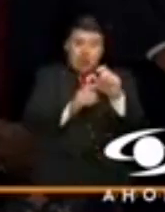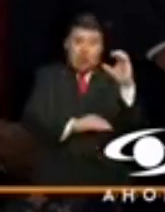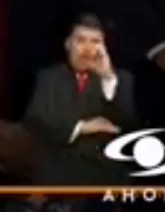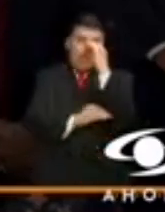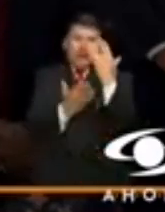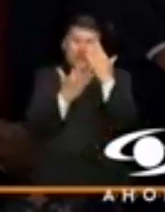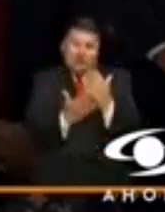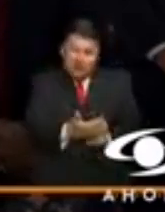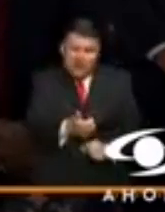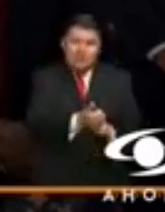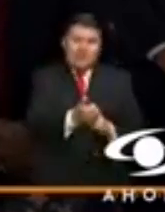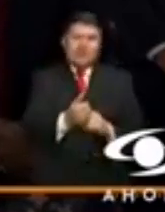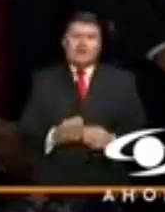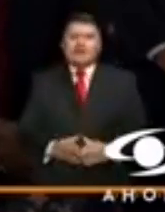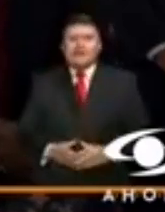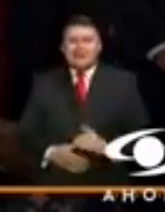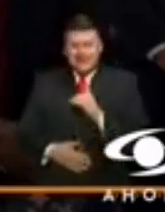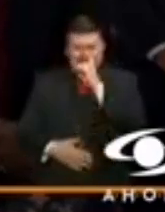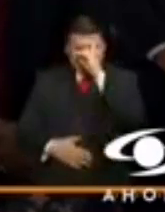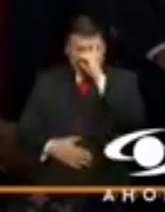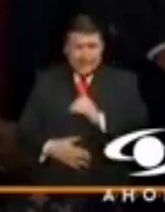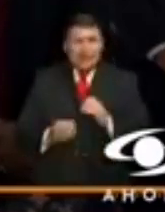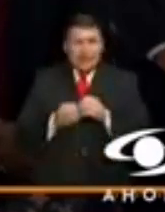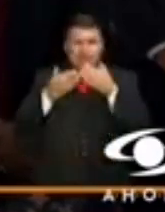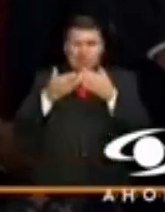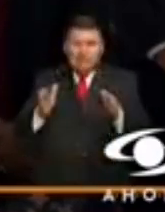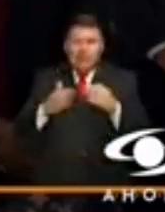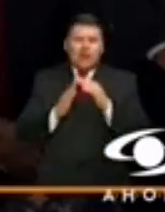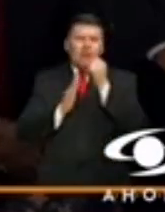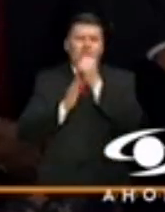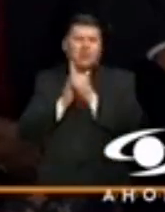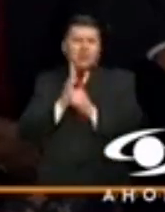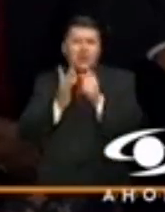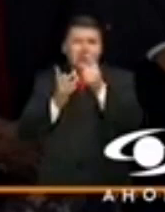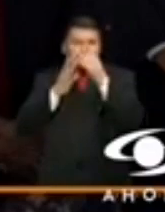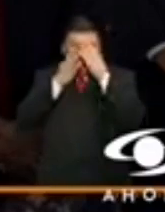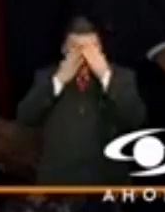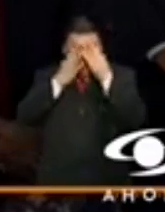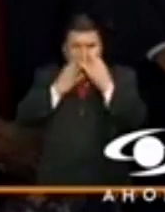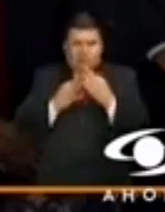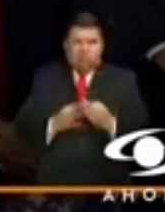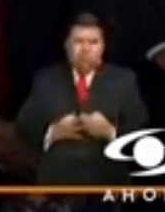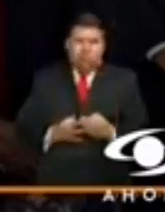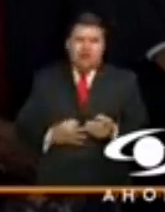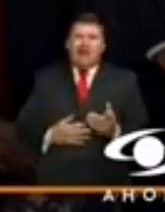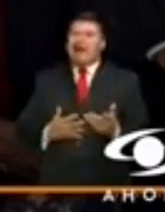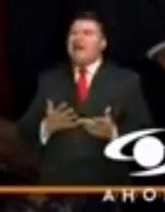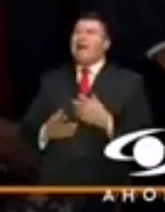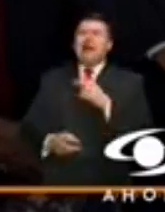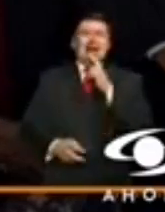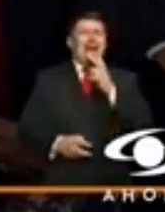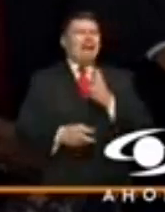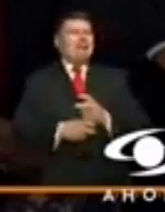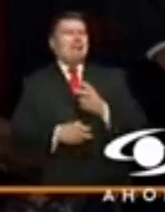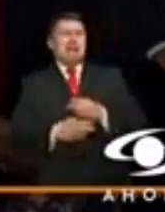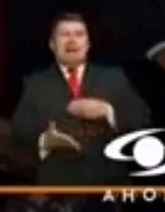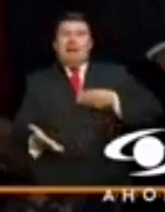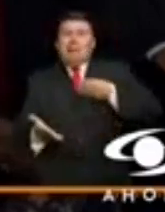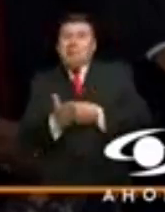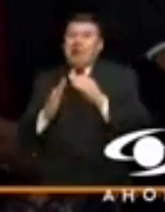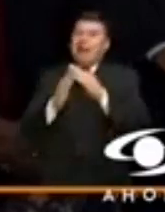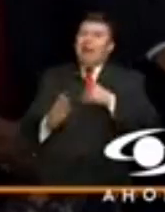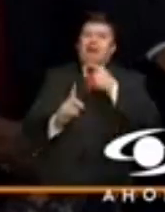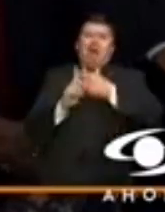colombianos. Igualmente decidimos habilitar un programa de alivios para quienes tendrán dificultades en sus